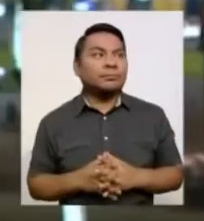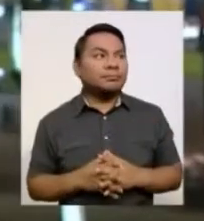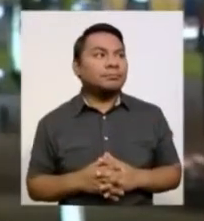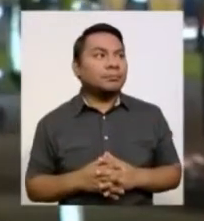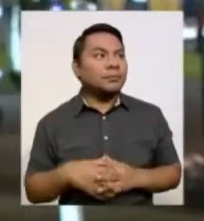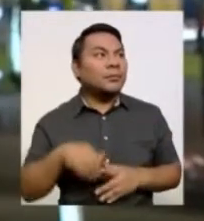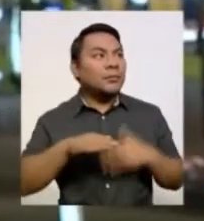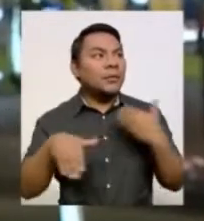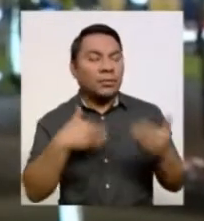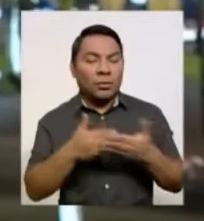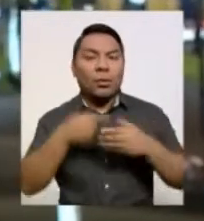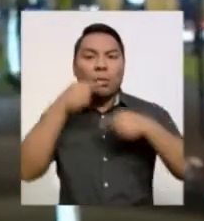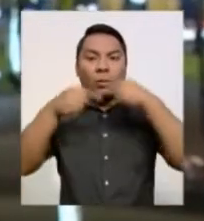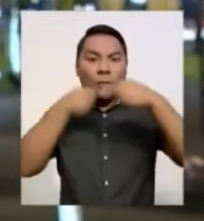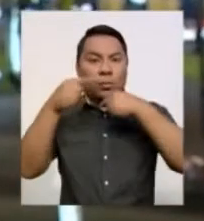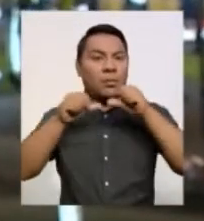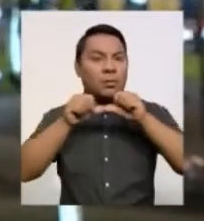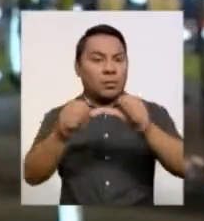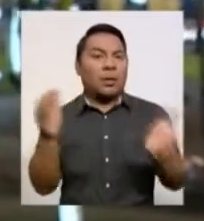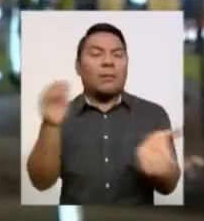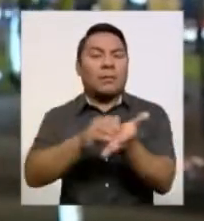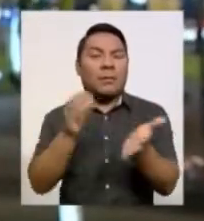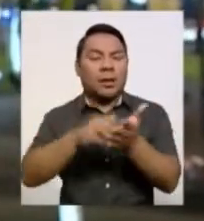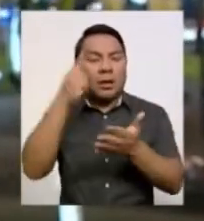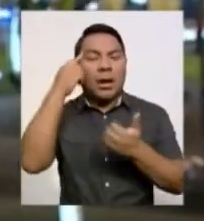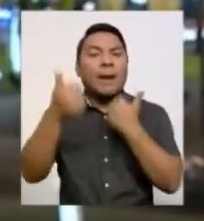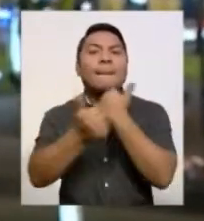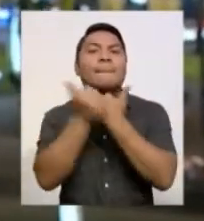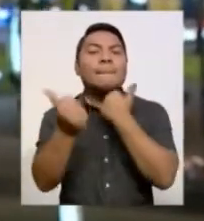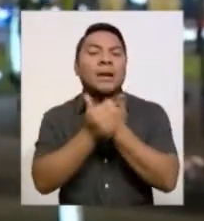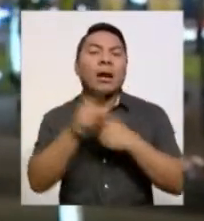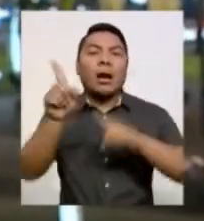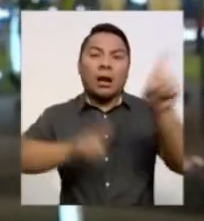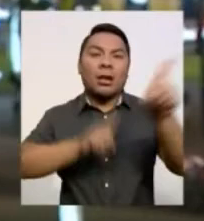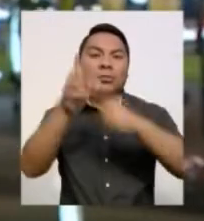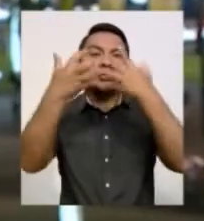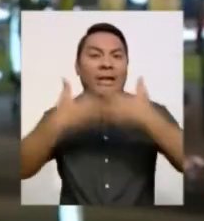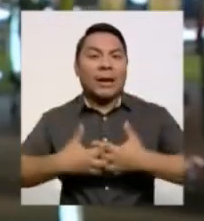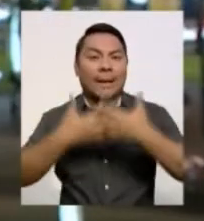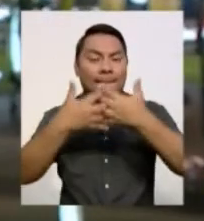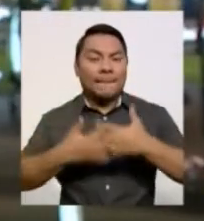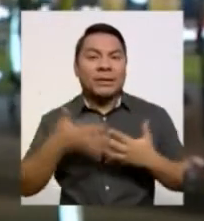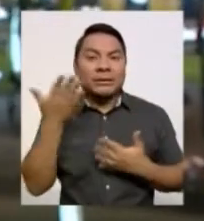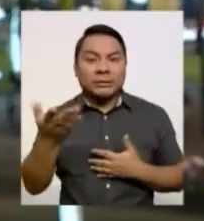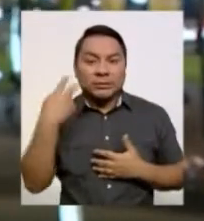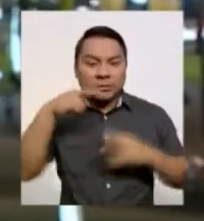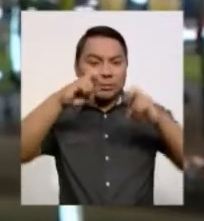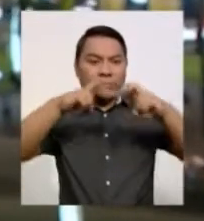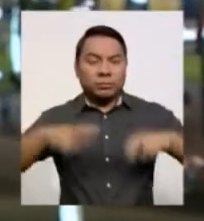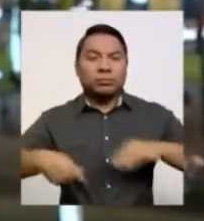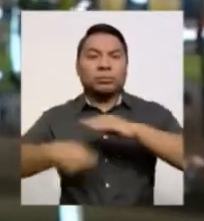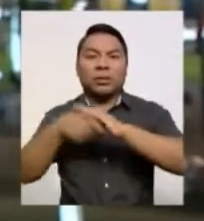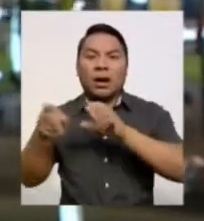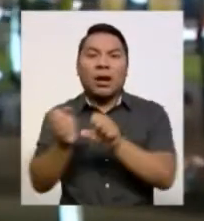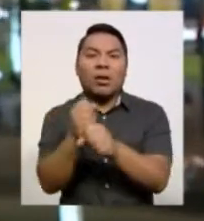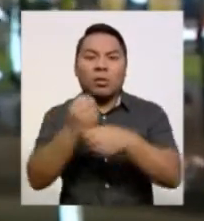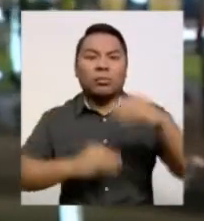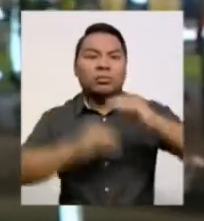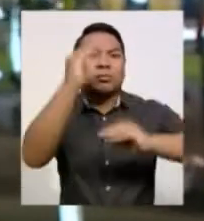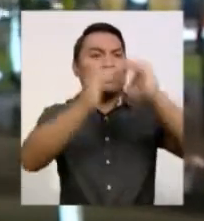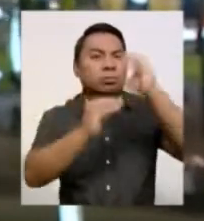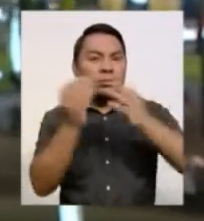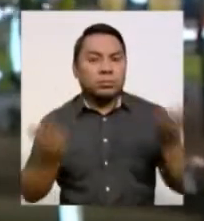Bien, vamos a continuar con más sobre el riesgo de que algunas empresas investigadas por corrupción ejecuten obras de